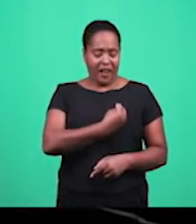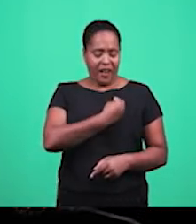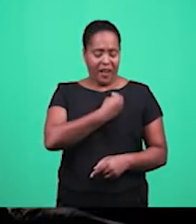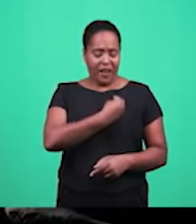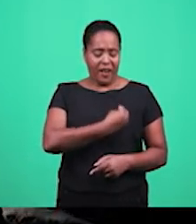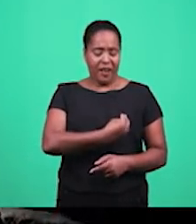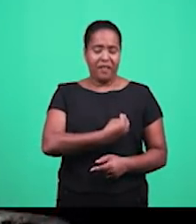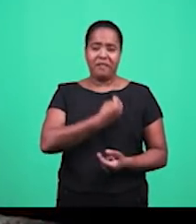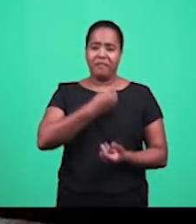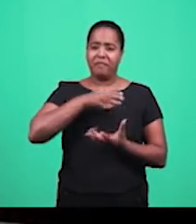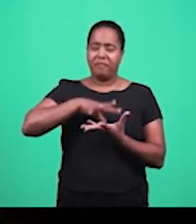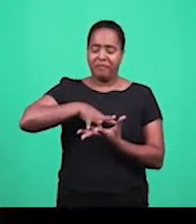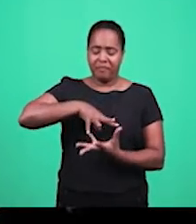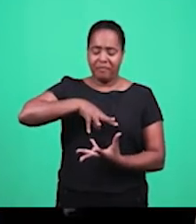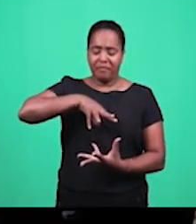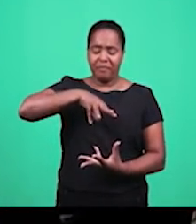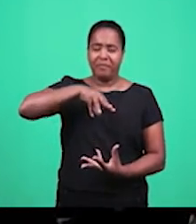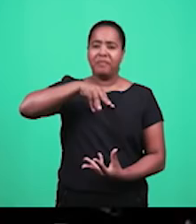y